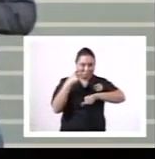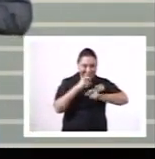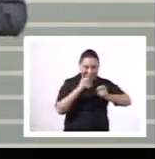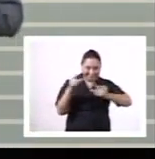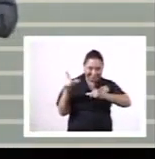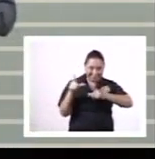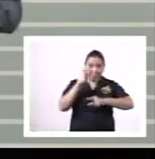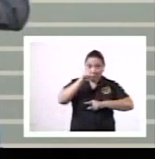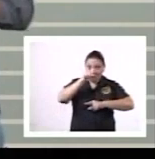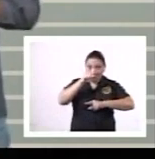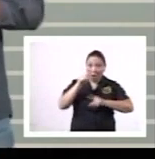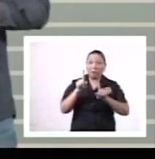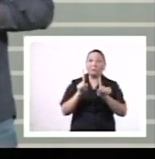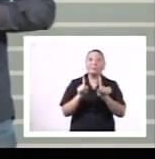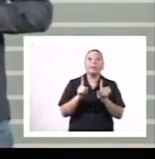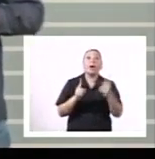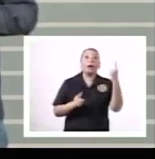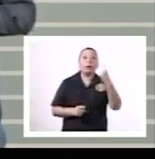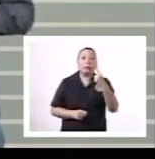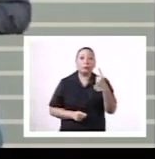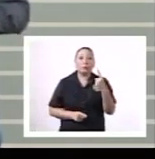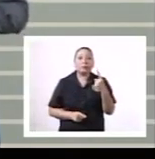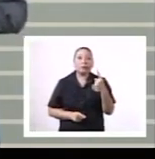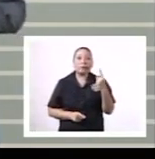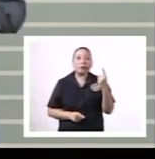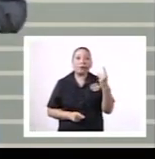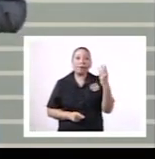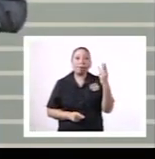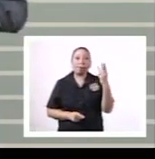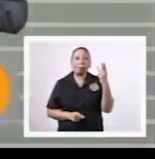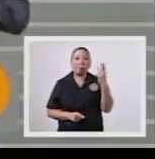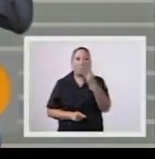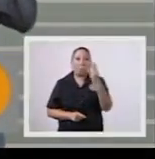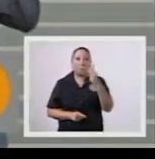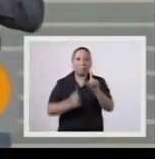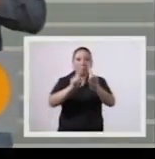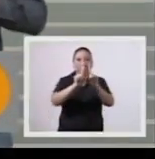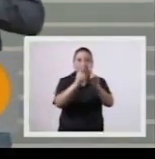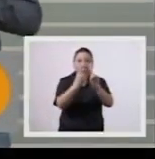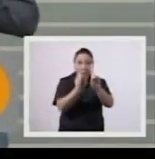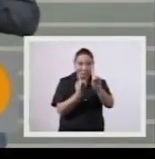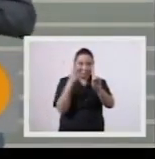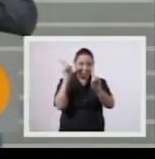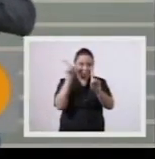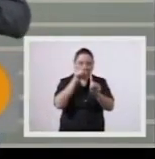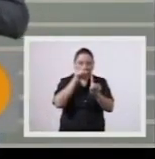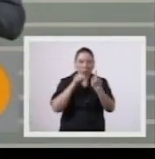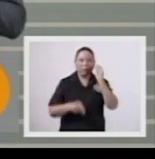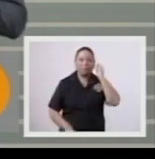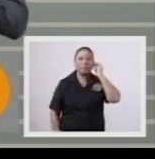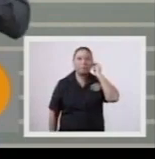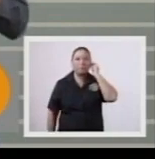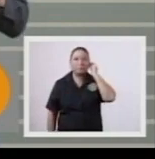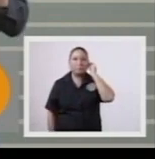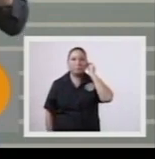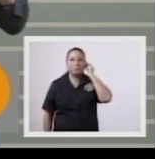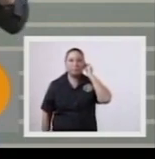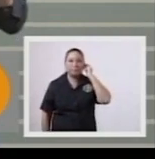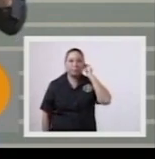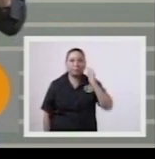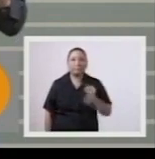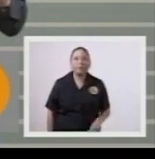colores. A la una, a las dos y a las tres. Ahora veo, ok, ajá,